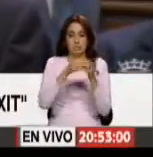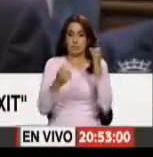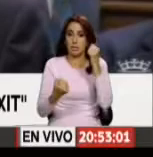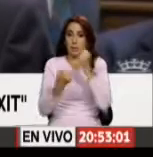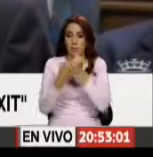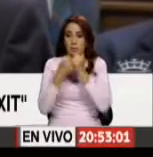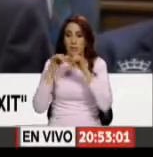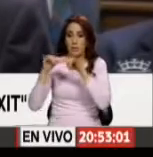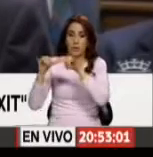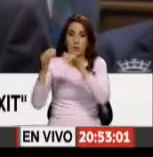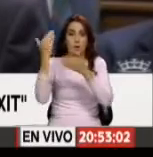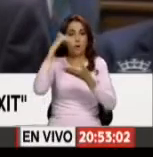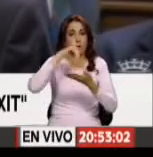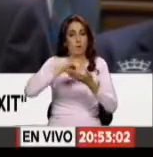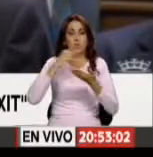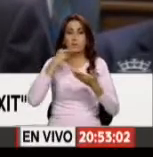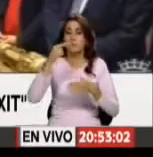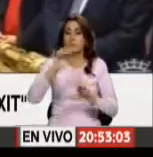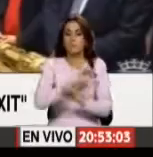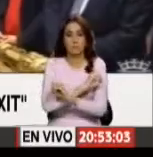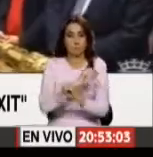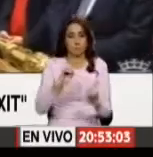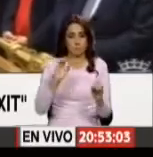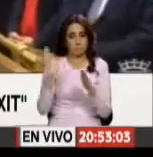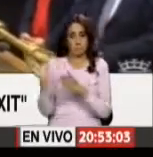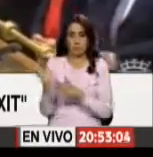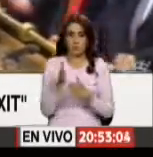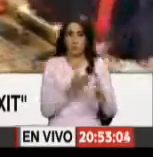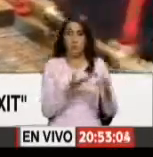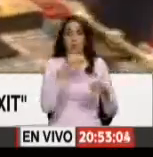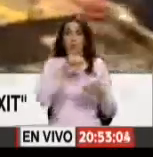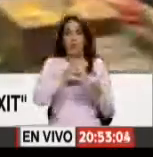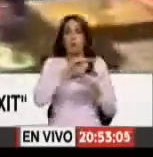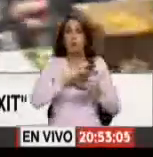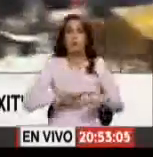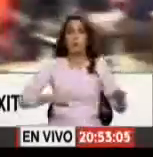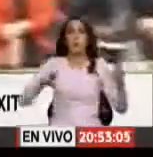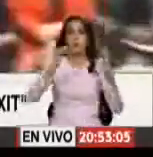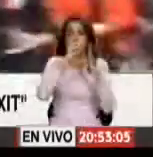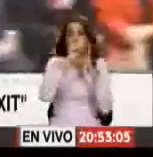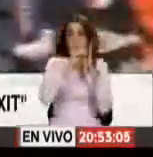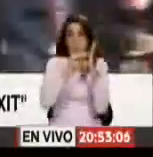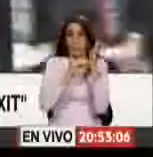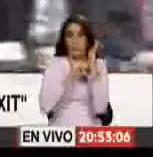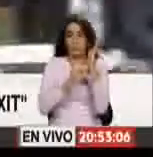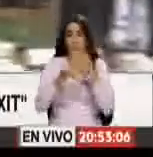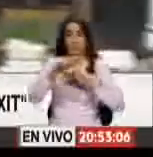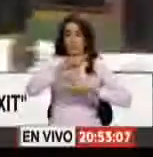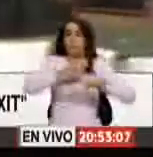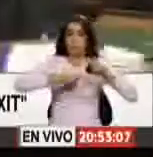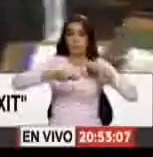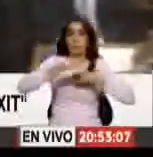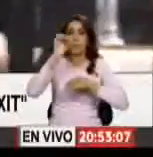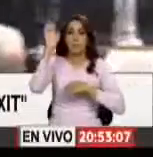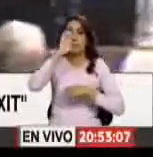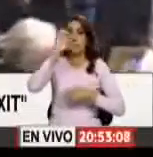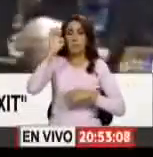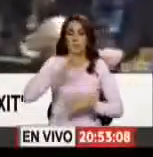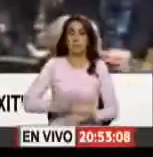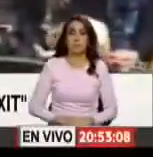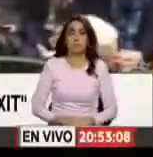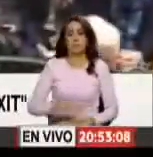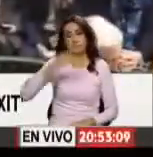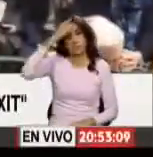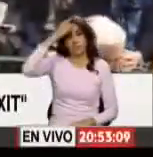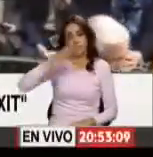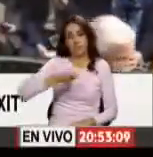Comunes se rehusó ratificar el texto que incorporaba garantías adicionales respecto a la versión que se votó en el mes de enero. La decisión